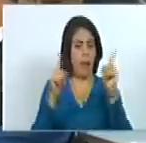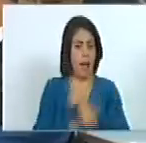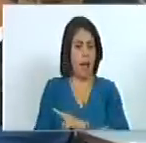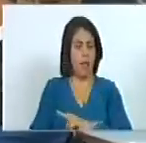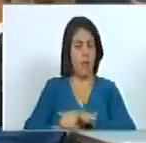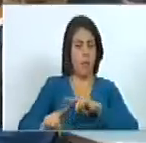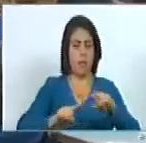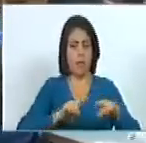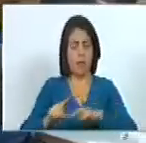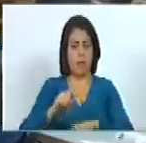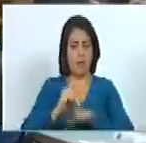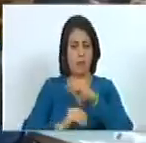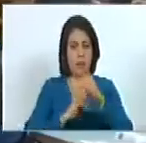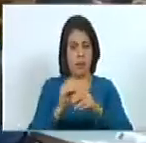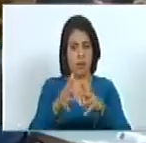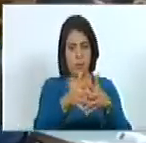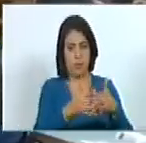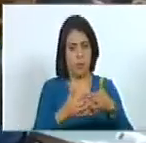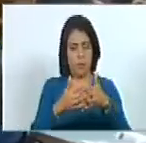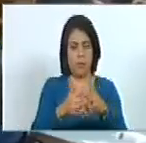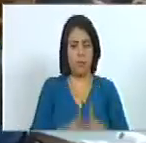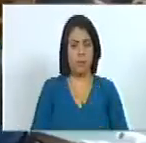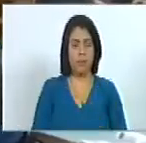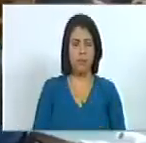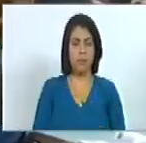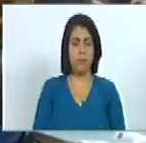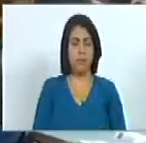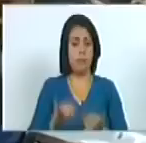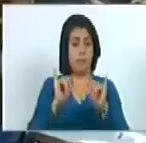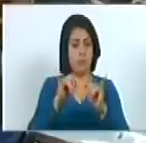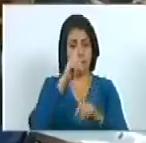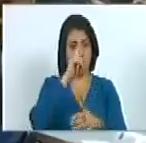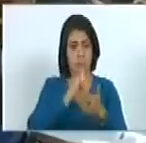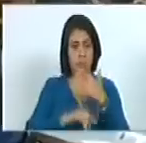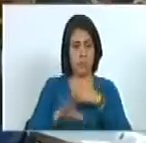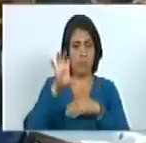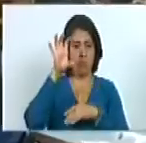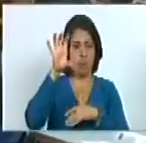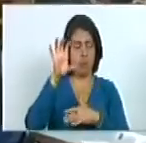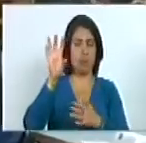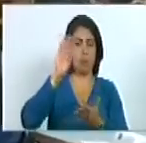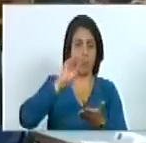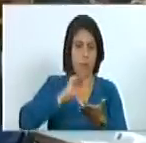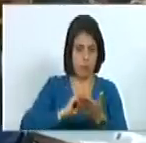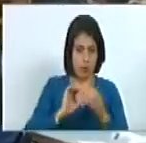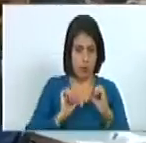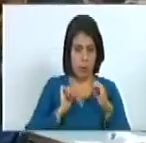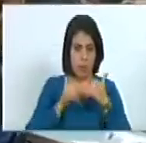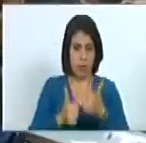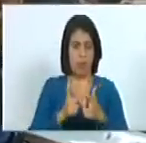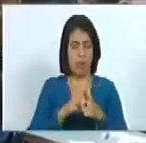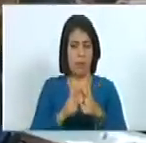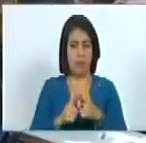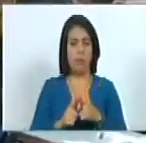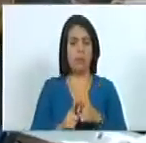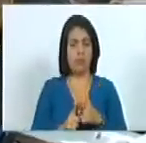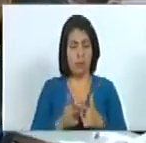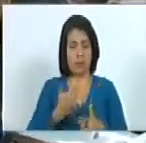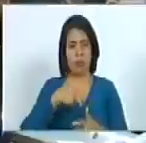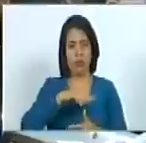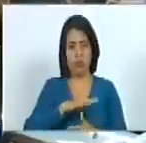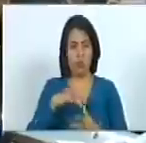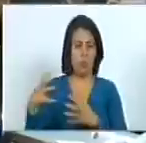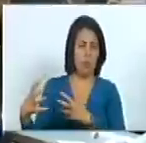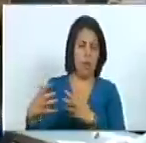régimen diseñadas por los Estados Unidos. En ese mismo año, en nuestro país, se inician las llamadas por nosotros